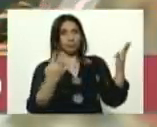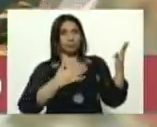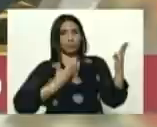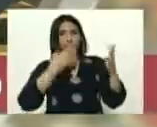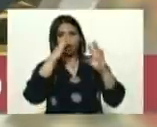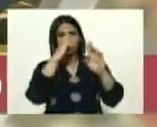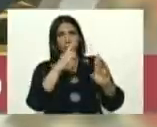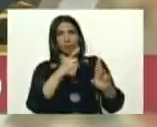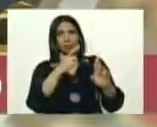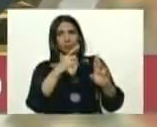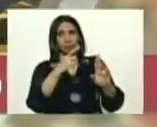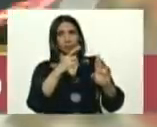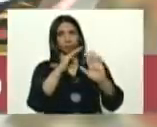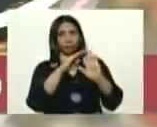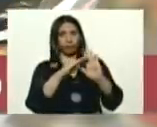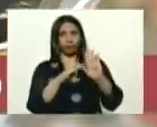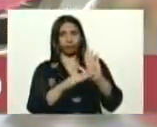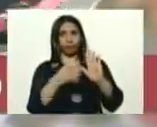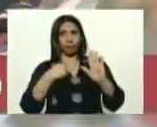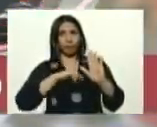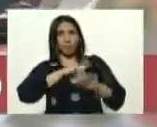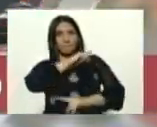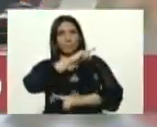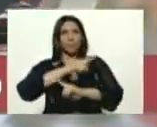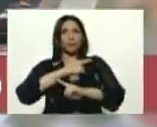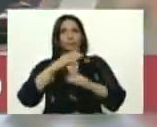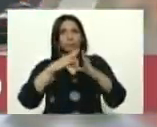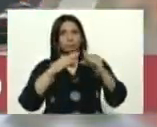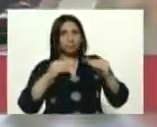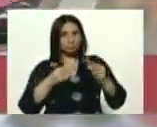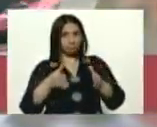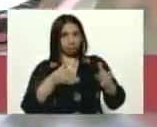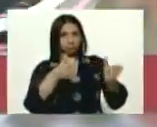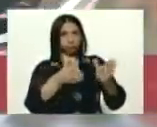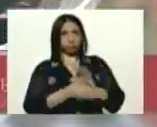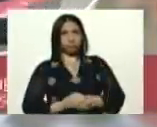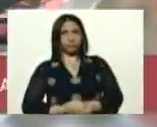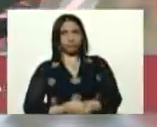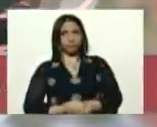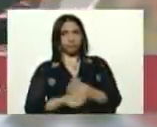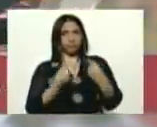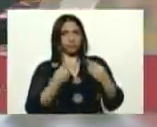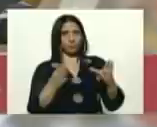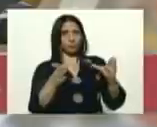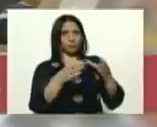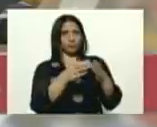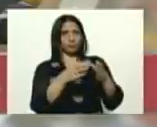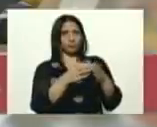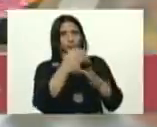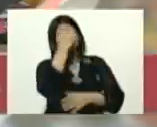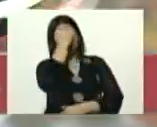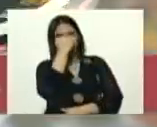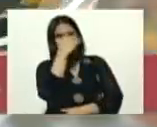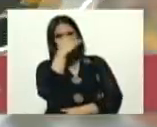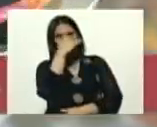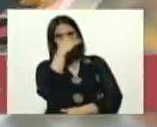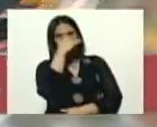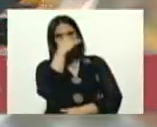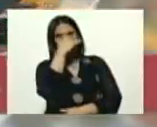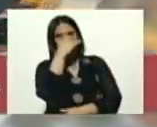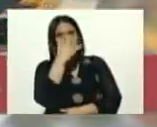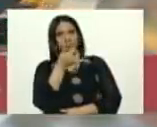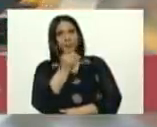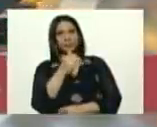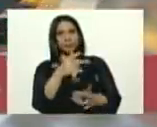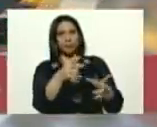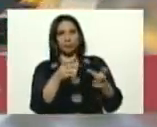respetarse y cumplir. Hemos denunciado por todas las vías cómo grupos y bandas criminales están